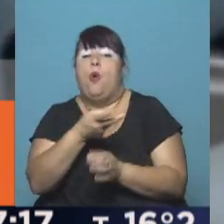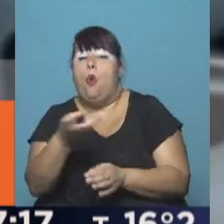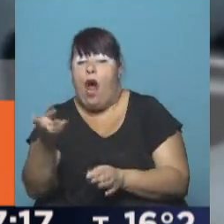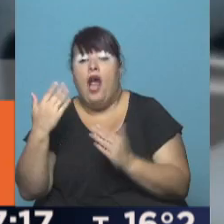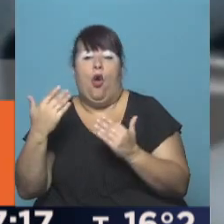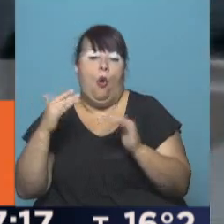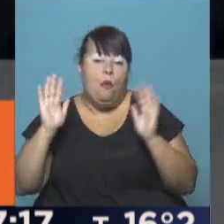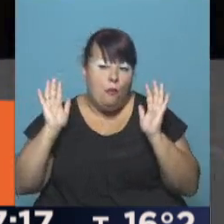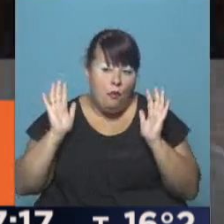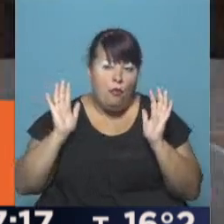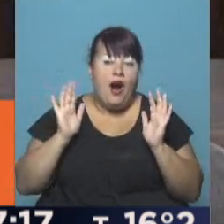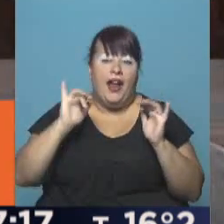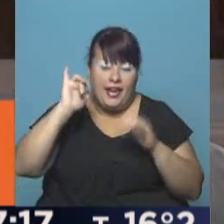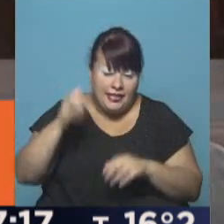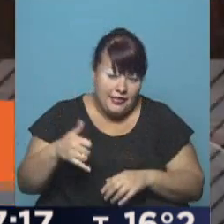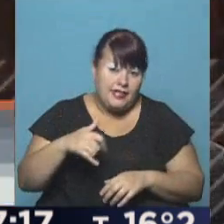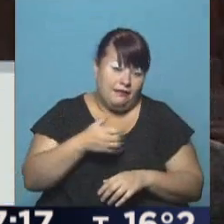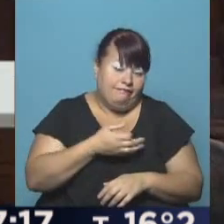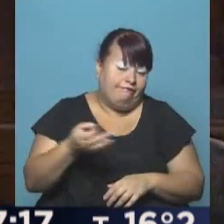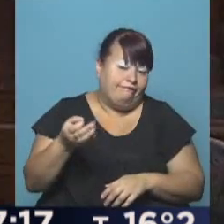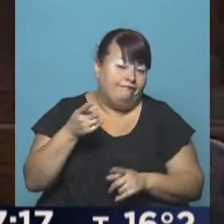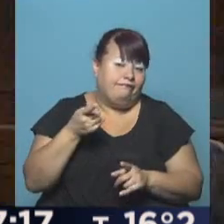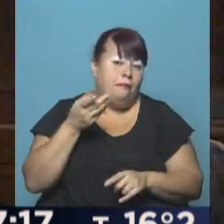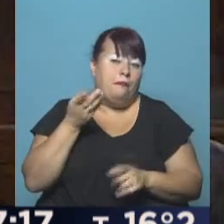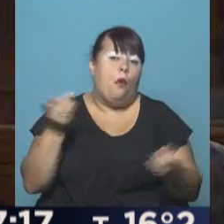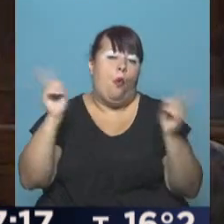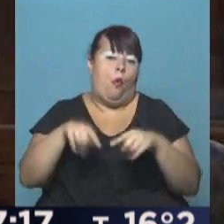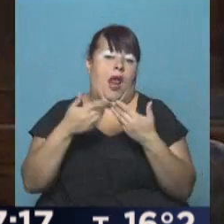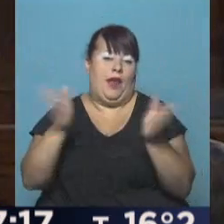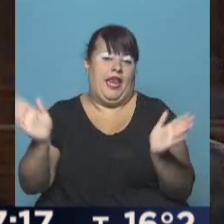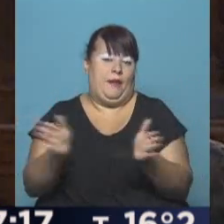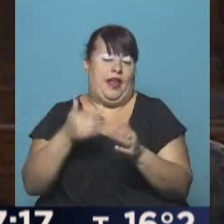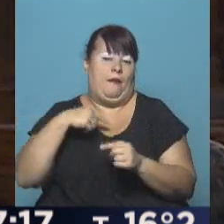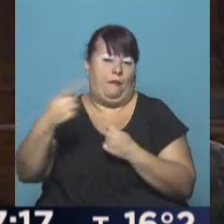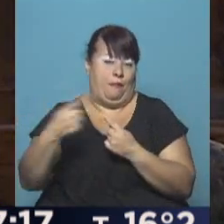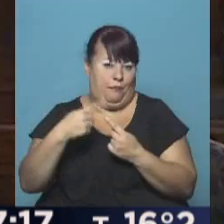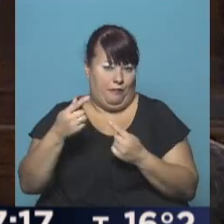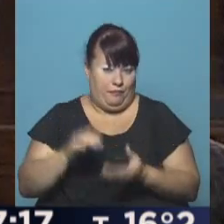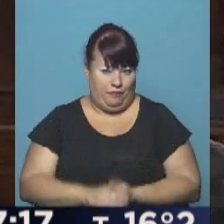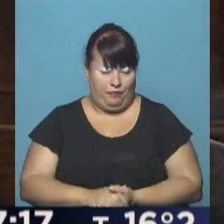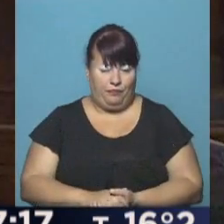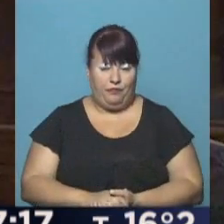puede implicar efectivamente el recupero de la libertad ambulatoria